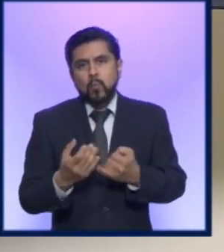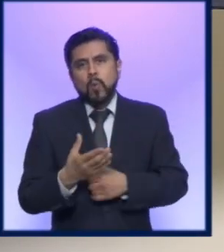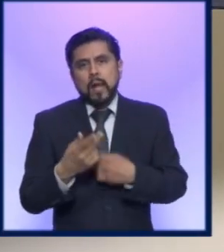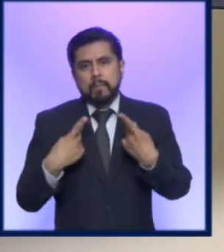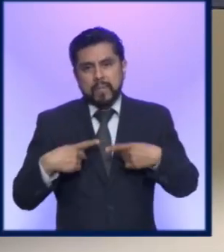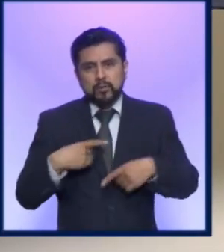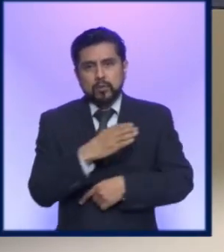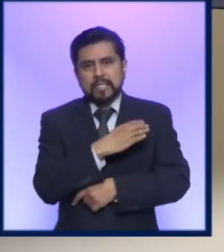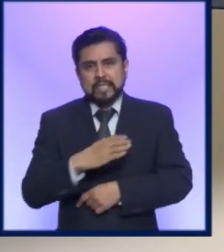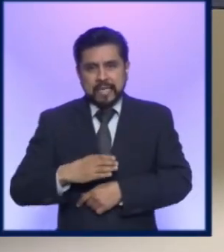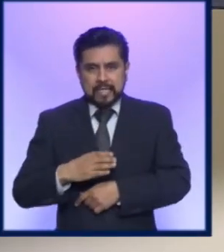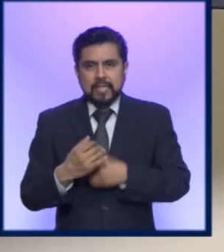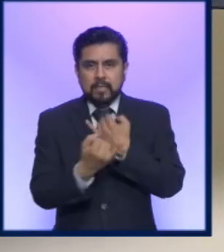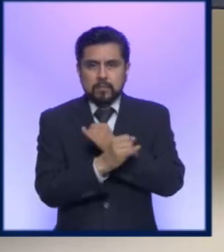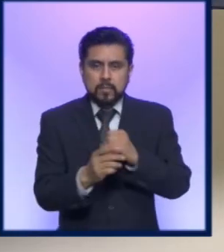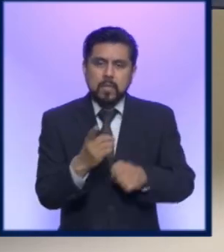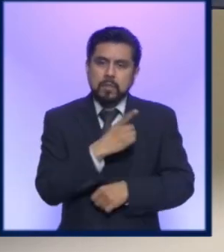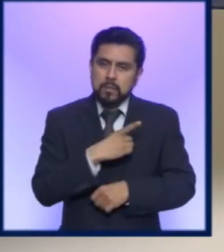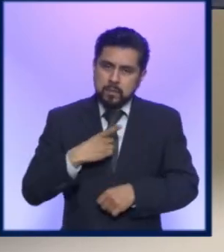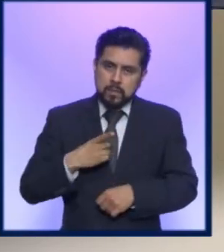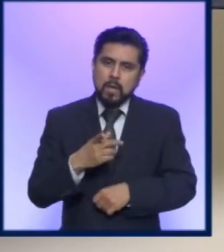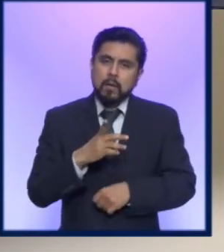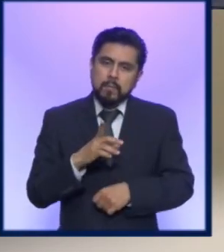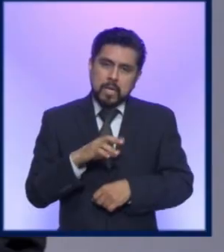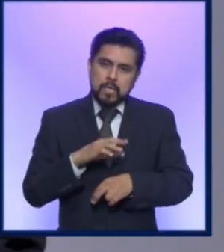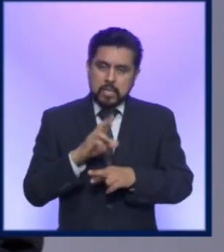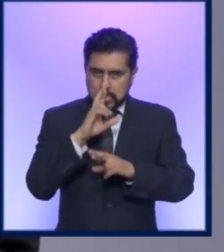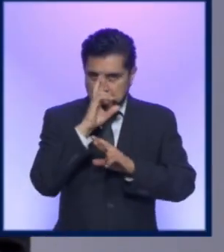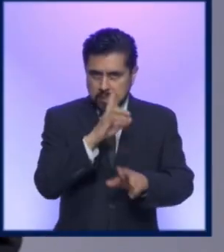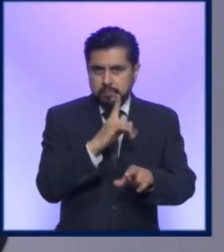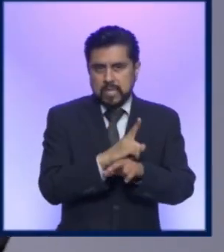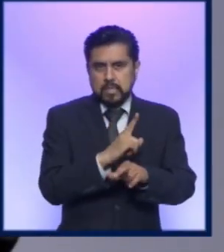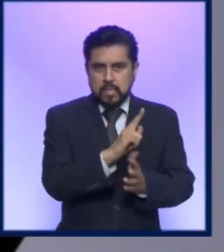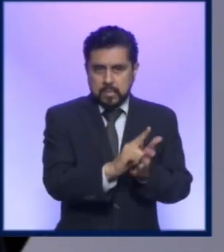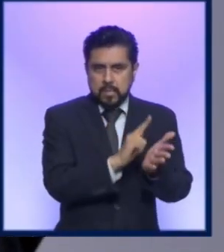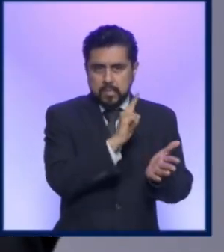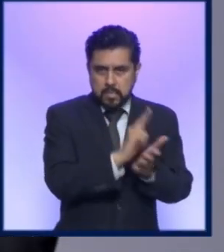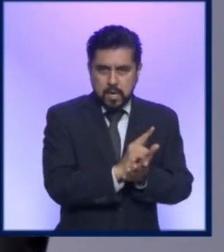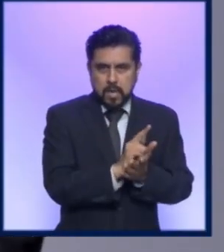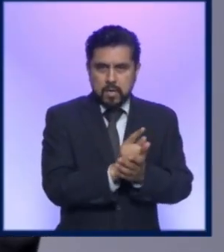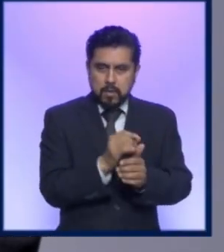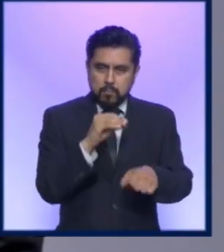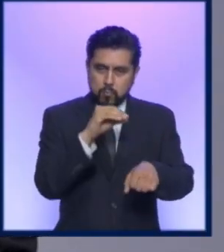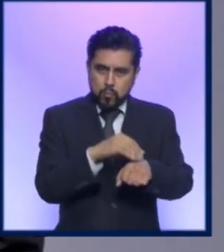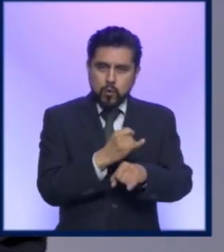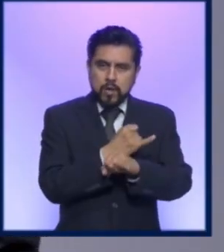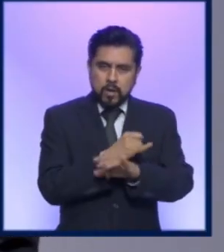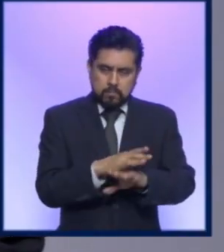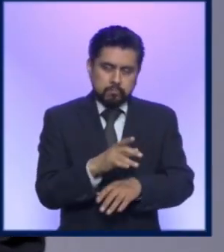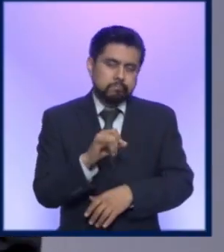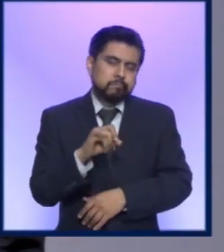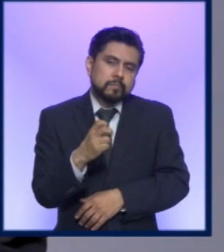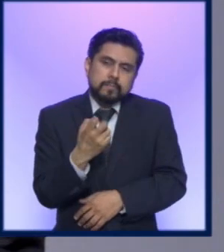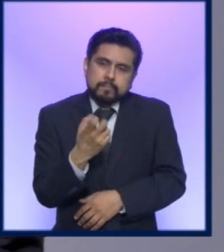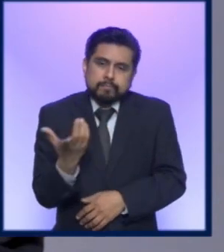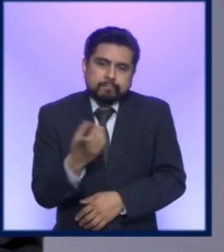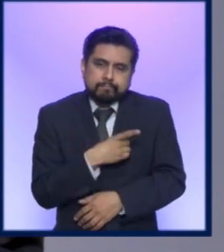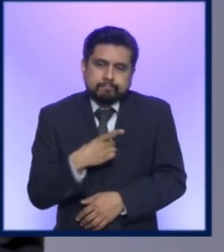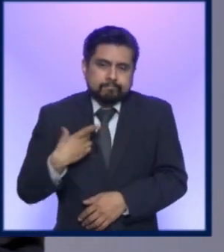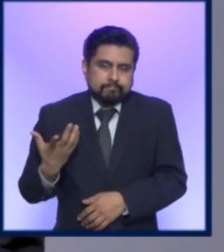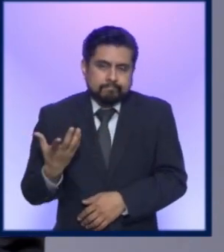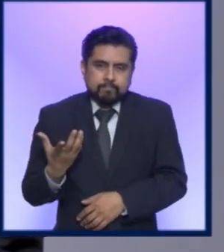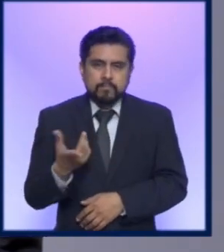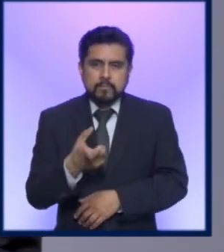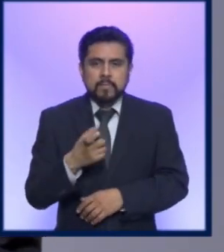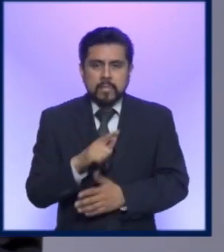independientes también los tienen no sí sí tienen que cumplir en sus términos con lo que prevé eh la legislación